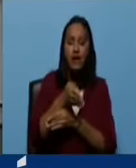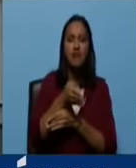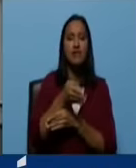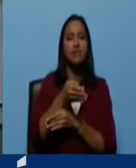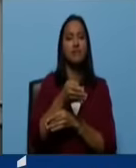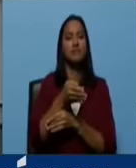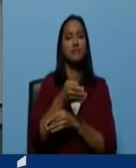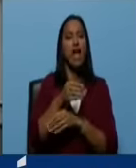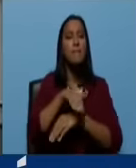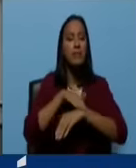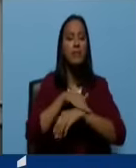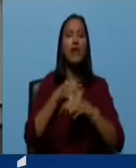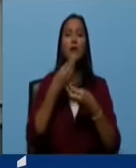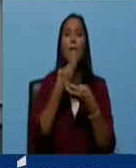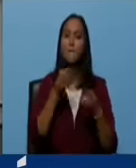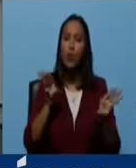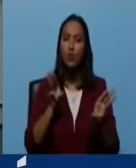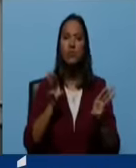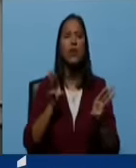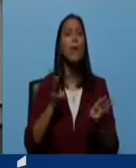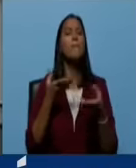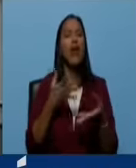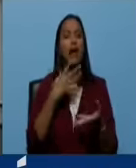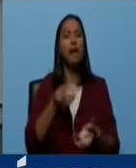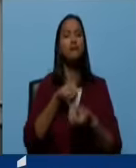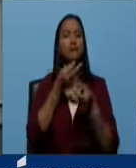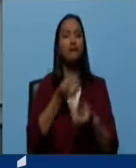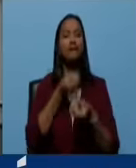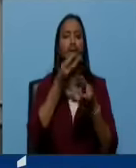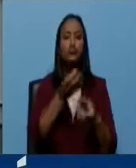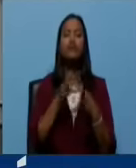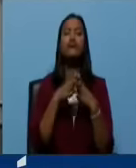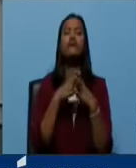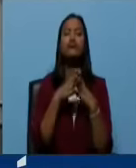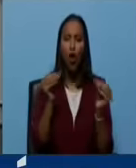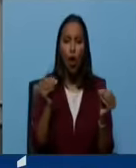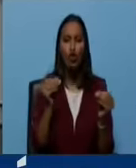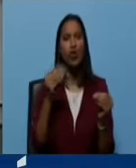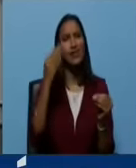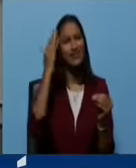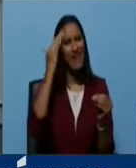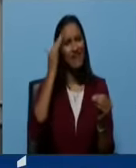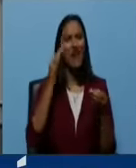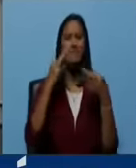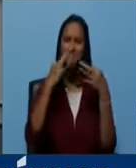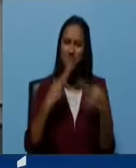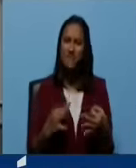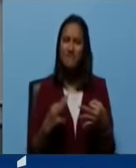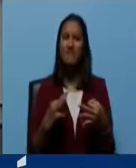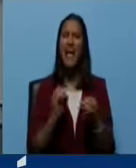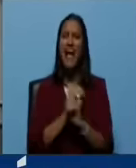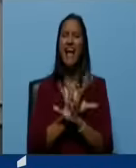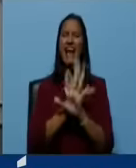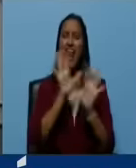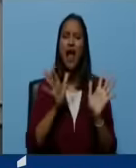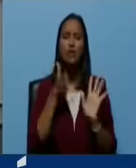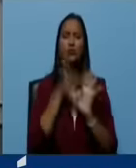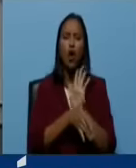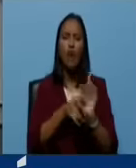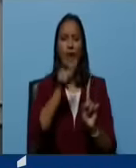que hable de manera consecuencial y sucesiva de su